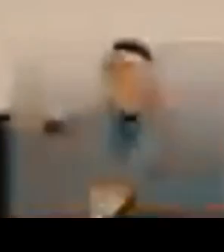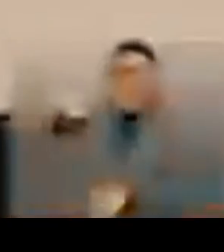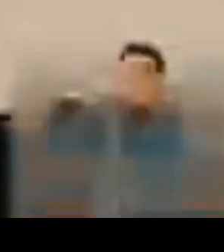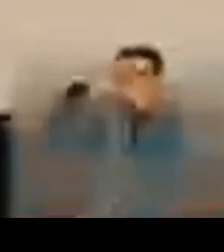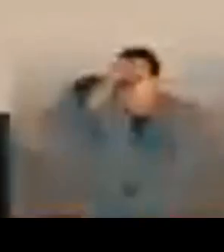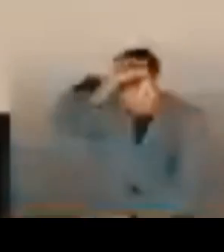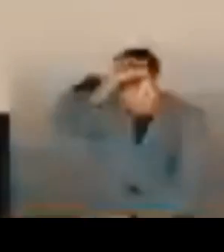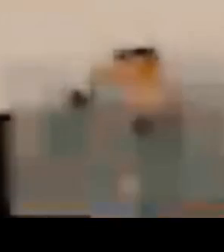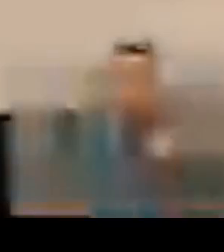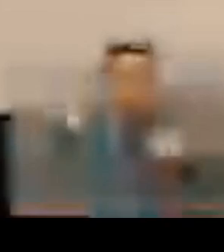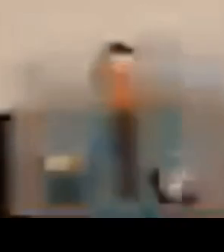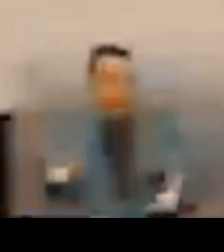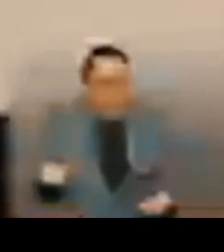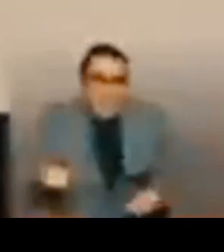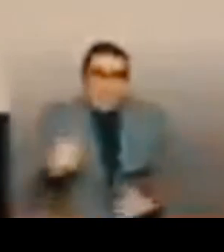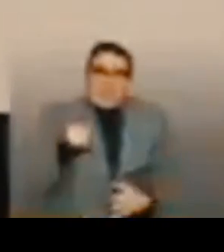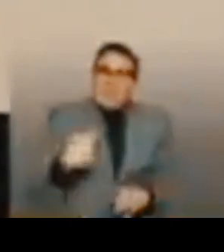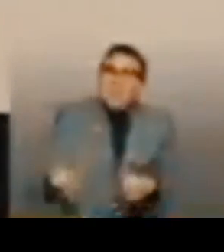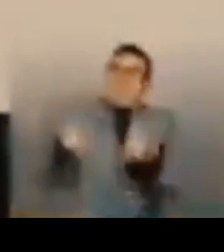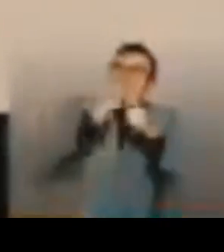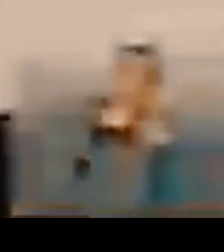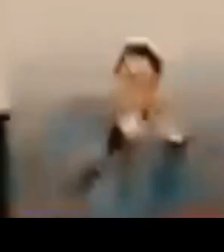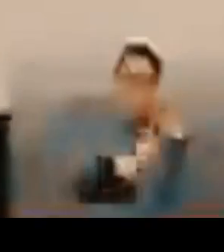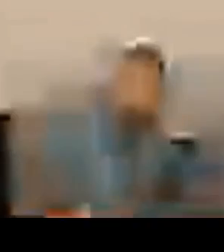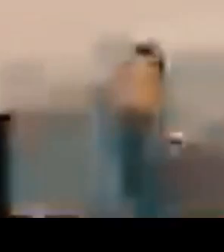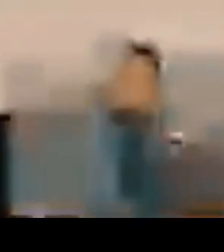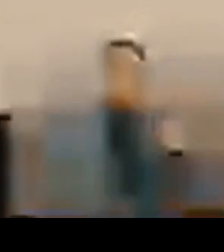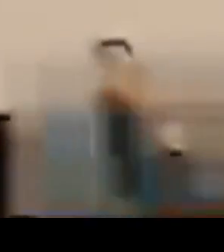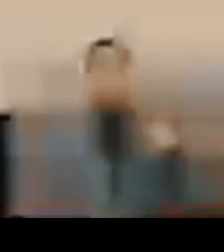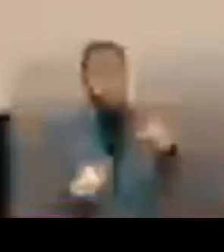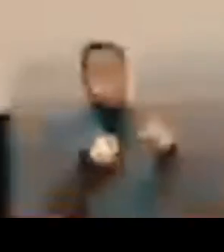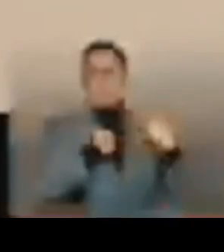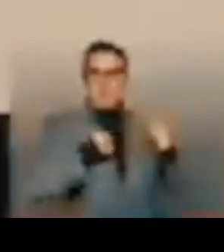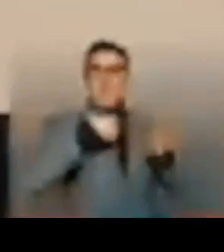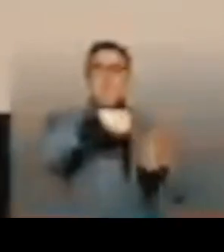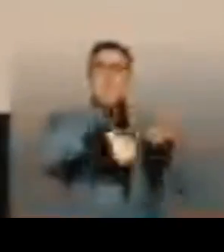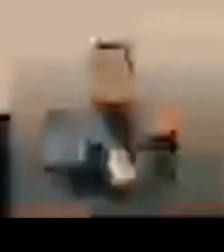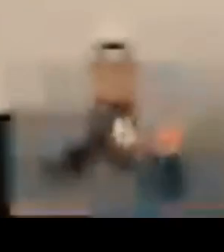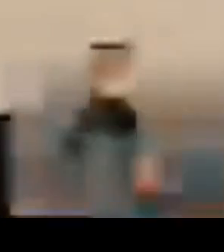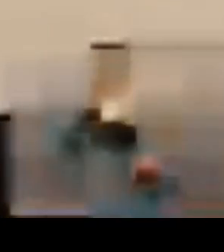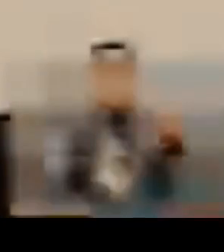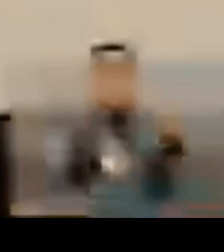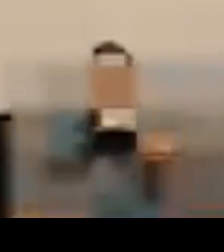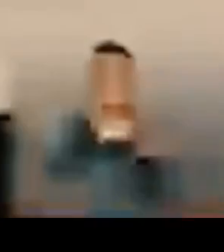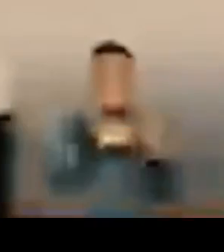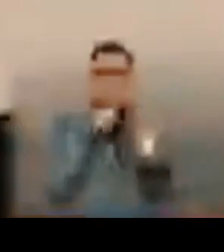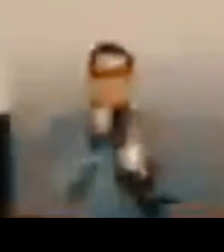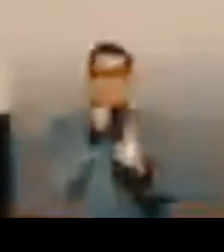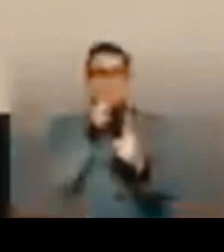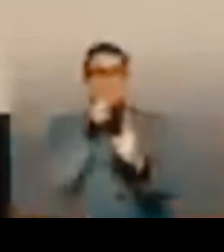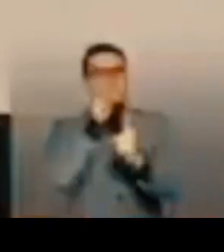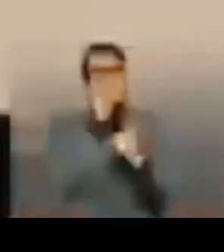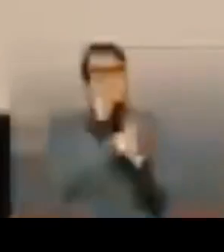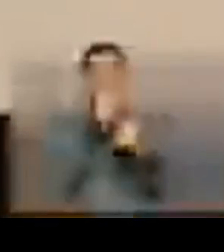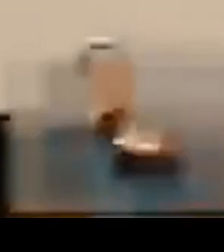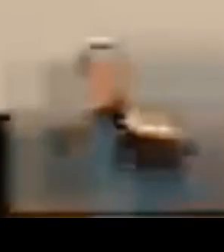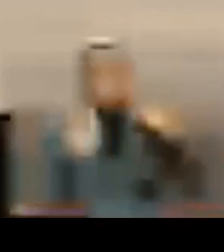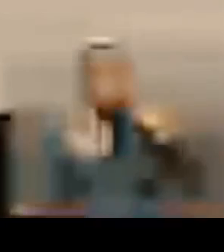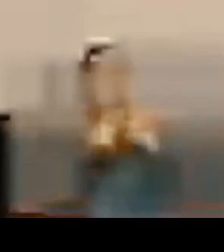momento, como presidente de la República firmo para que se convierta en ley de la